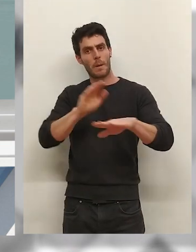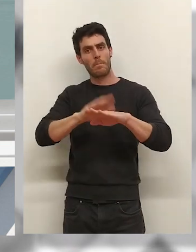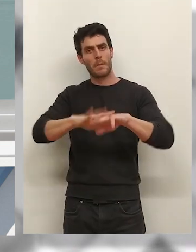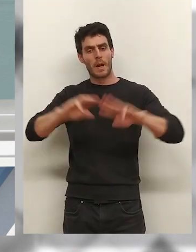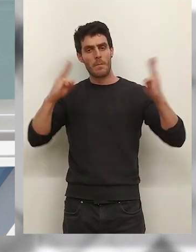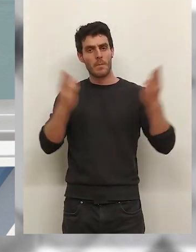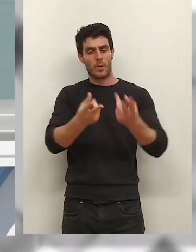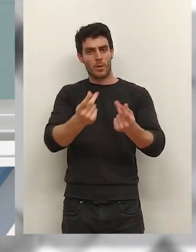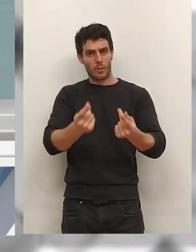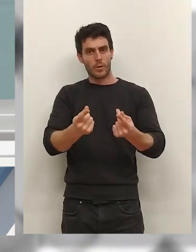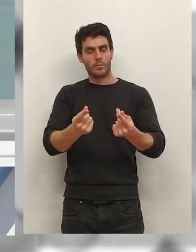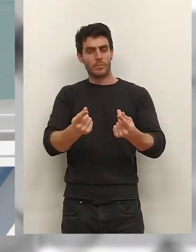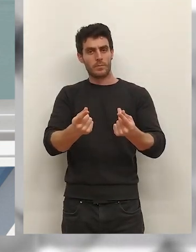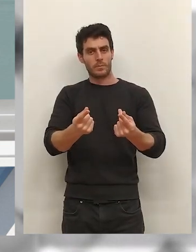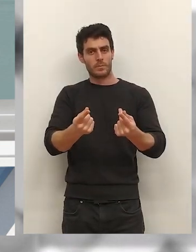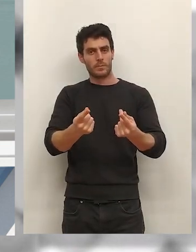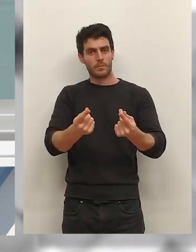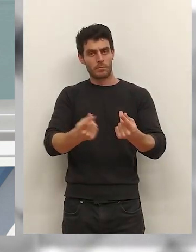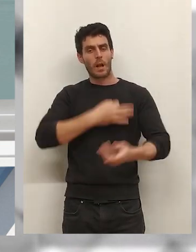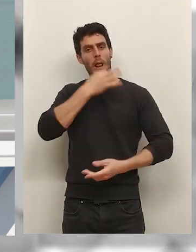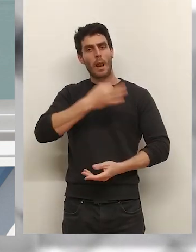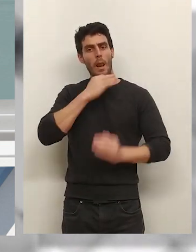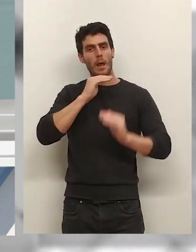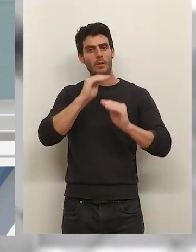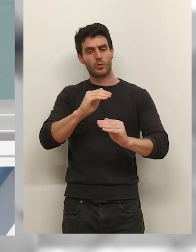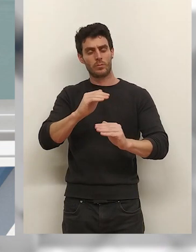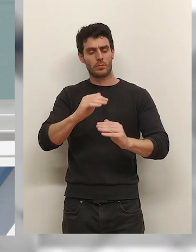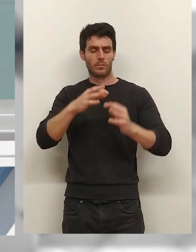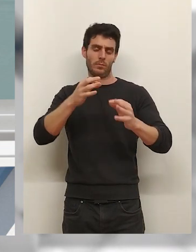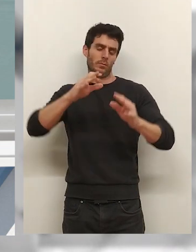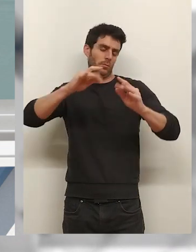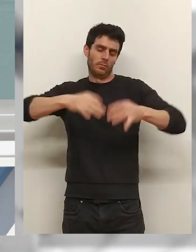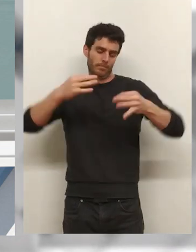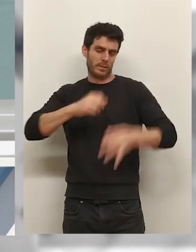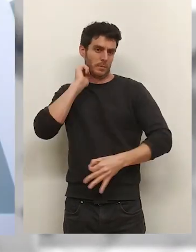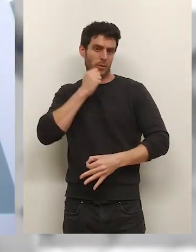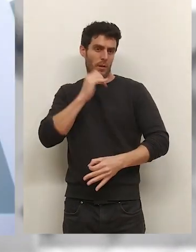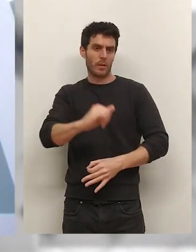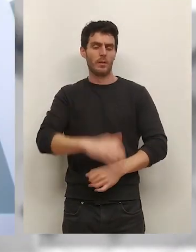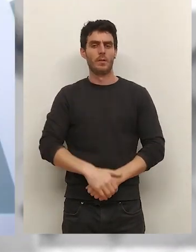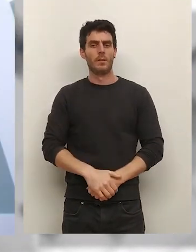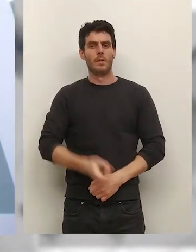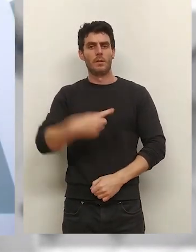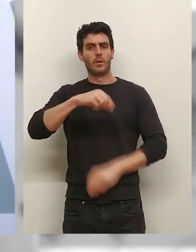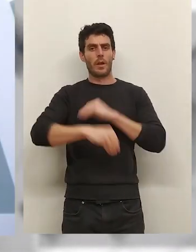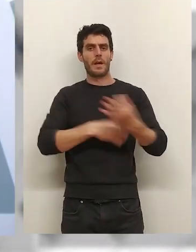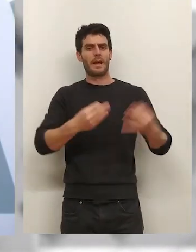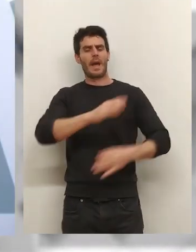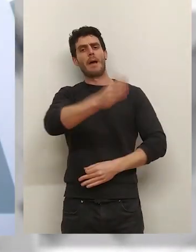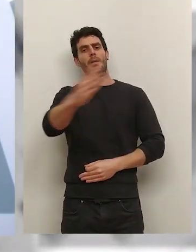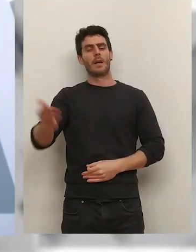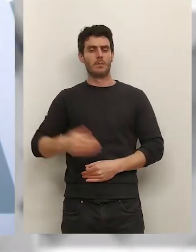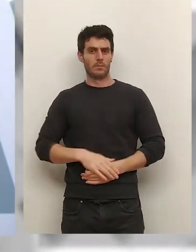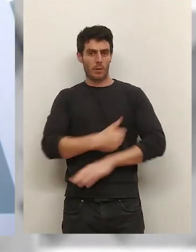al pleno logroñés. Unas intervenciones en las que no han faltado los reproches. Que lo único que están haciendo es